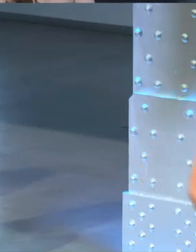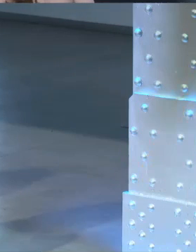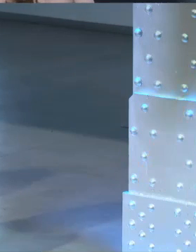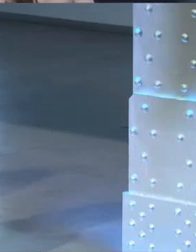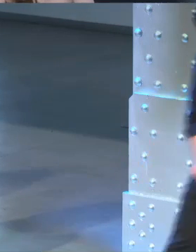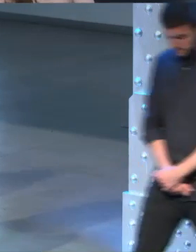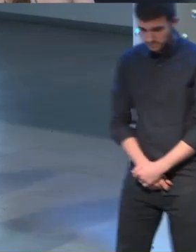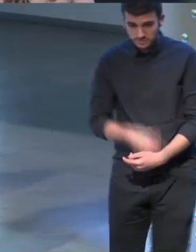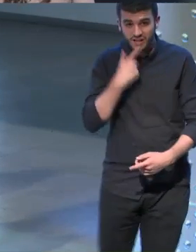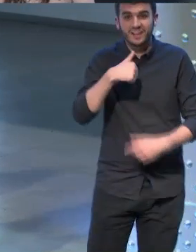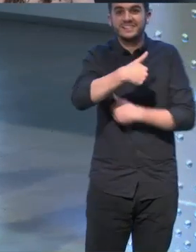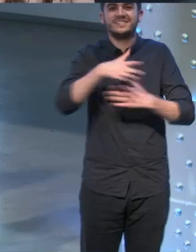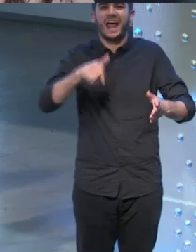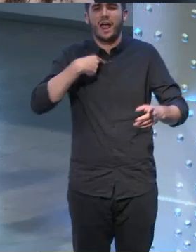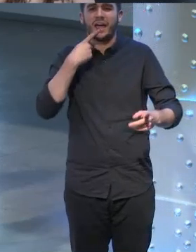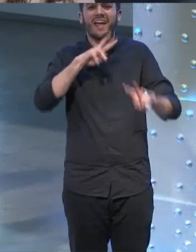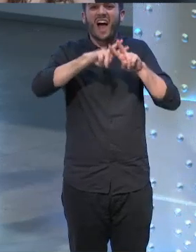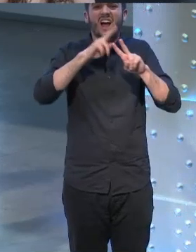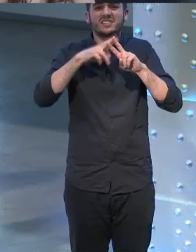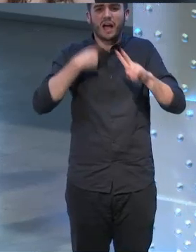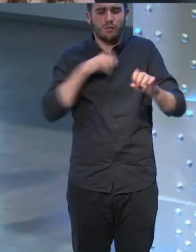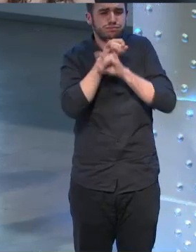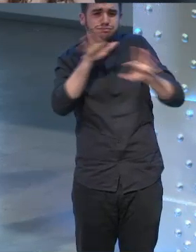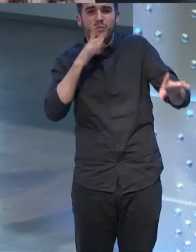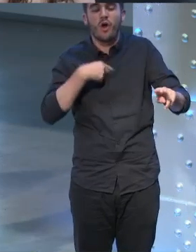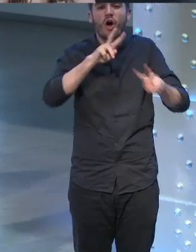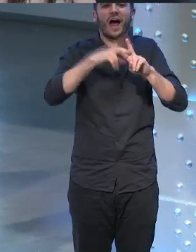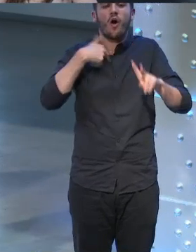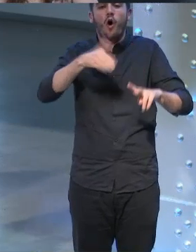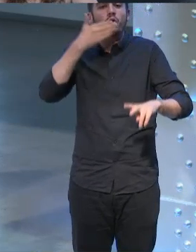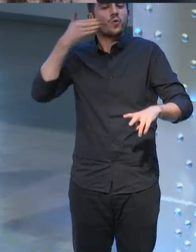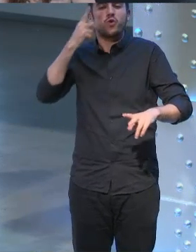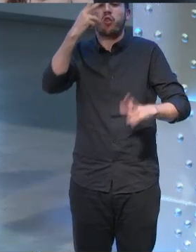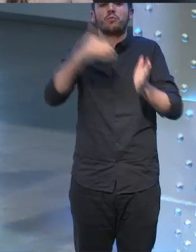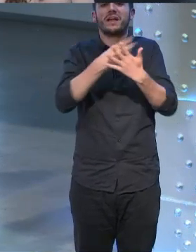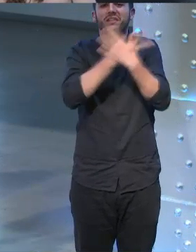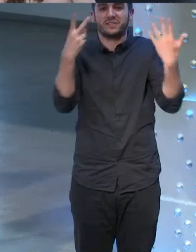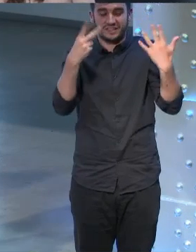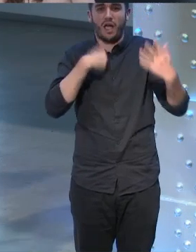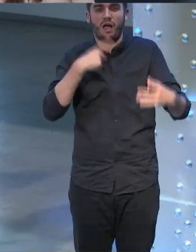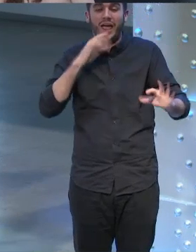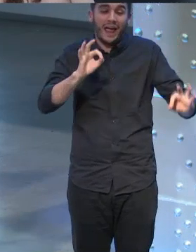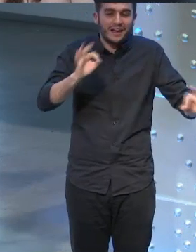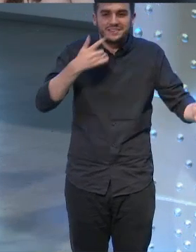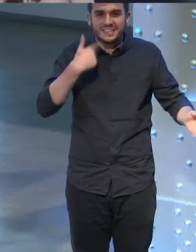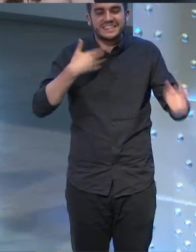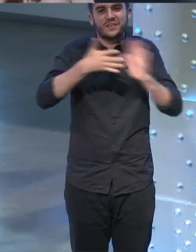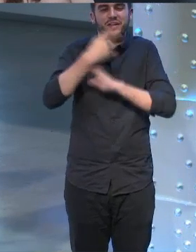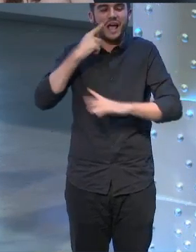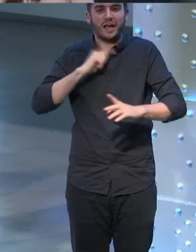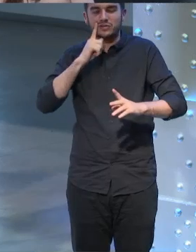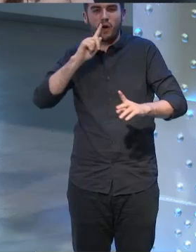ahí tuiteando como locos. A mí me encanta porque hoy estamos peleando con el hashtag Orgullo 2017, lo cual, oye, nos pone un reto